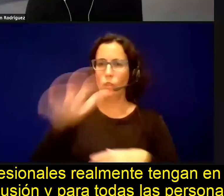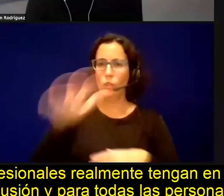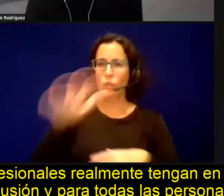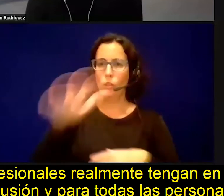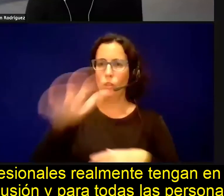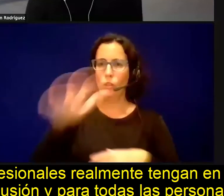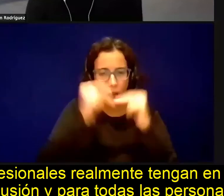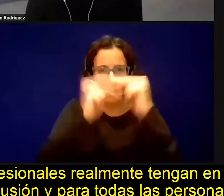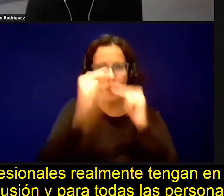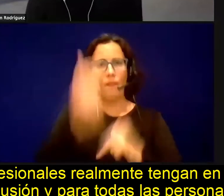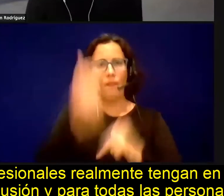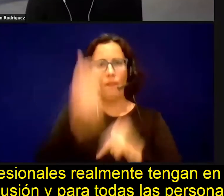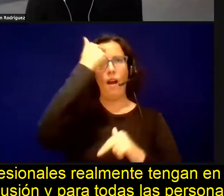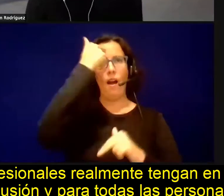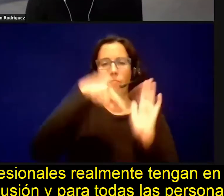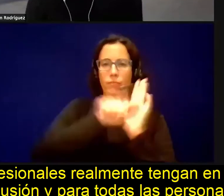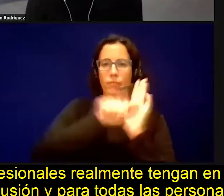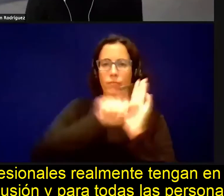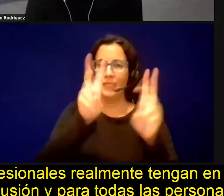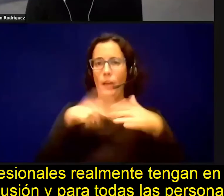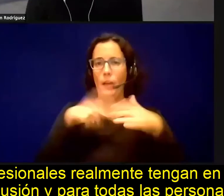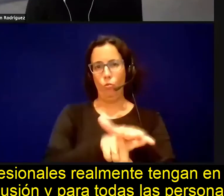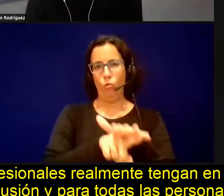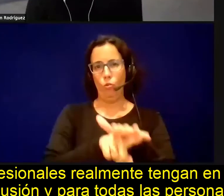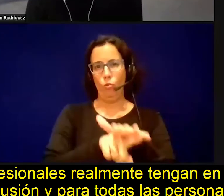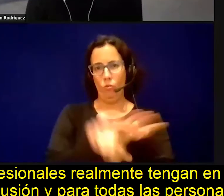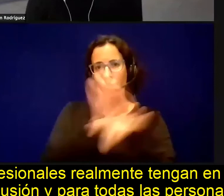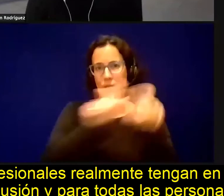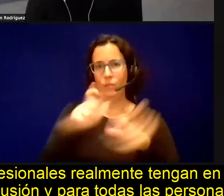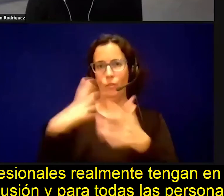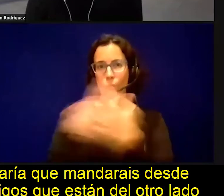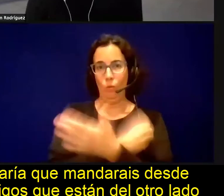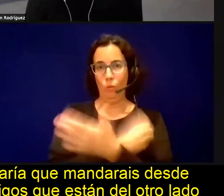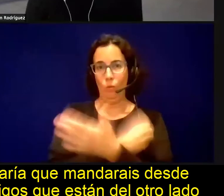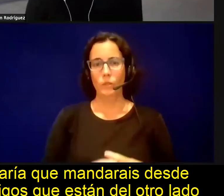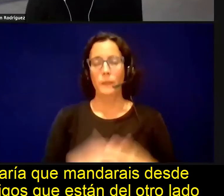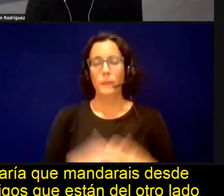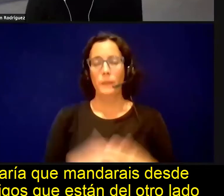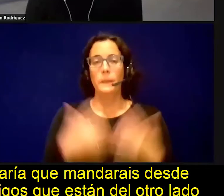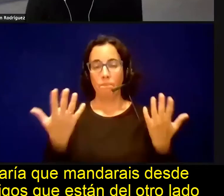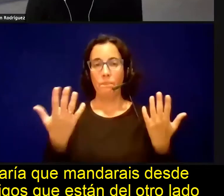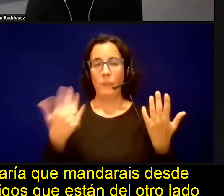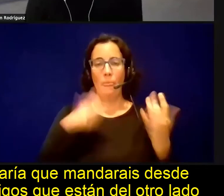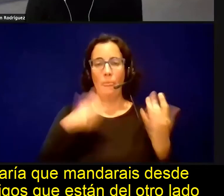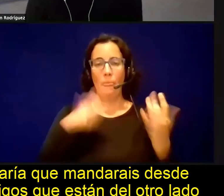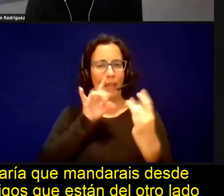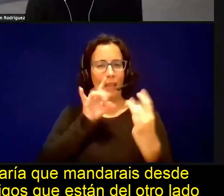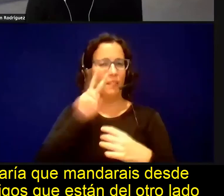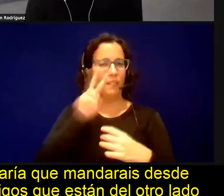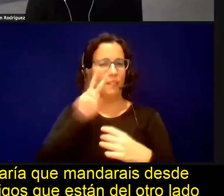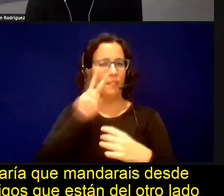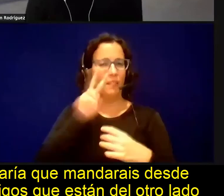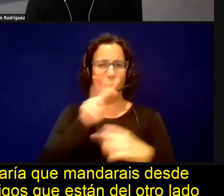y para todas las personas, ¿no? Pero eso, ya os digo, que lo he estado viendo en el chat, un comentario, una pregunta. Sí